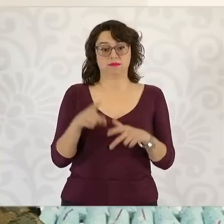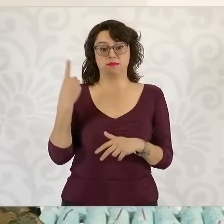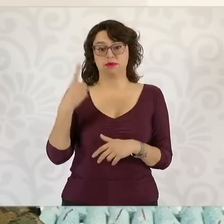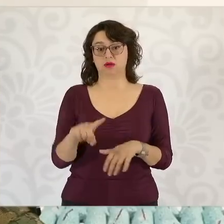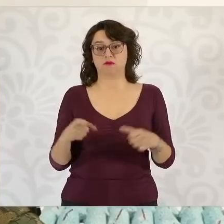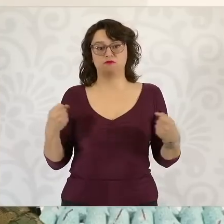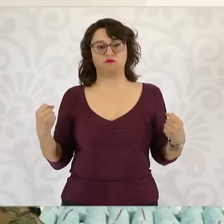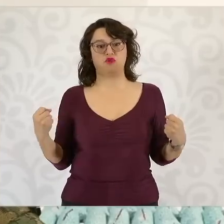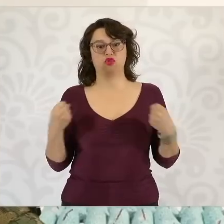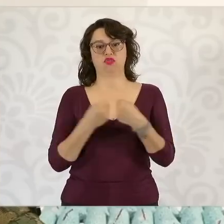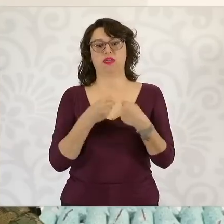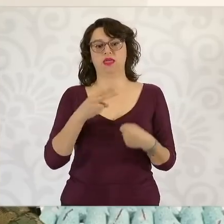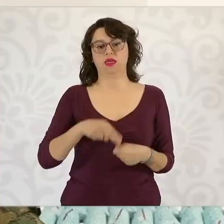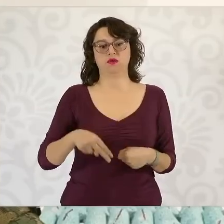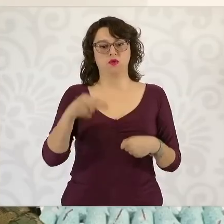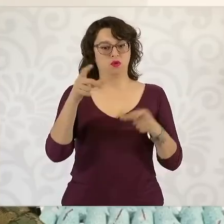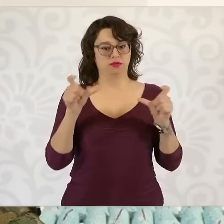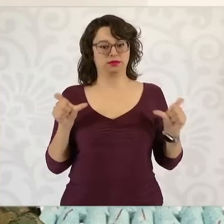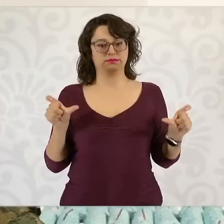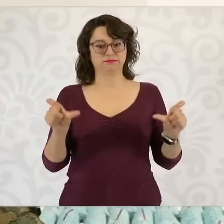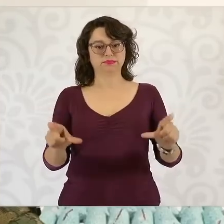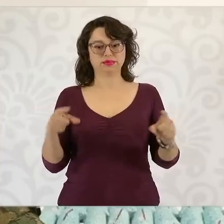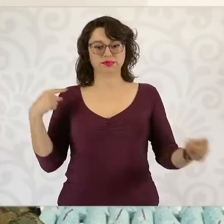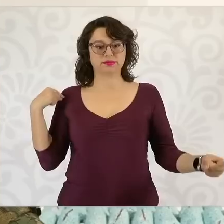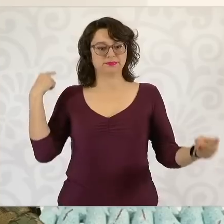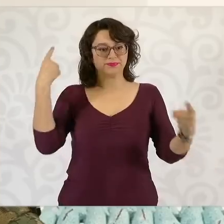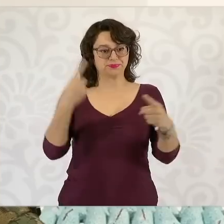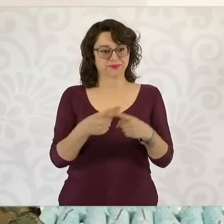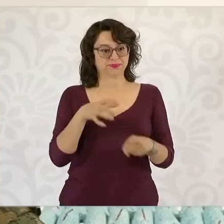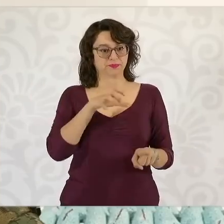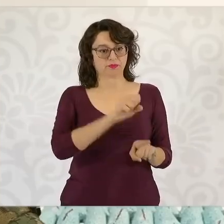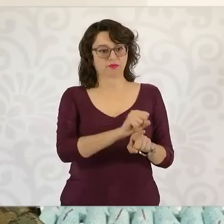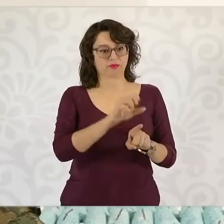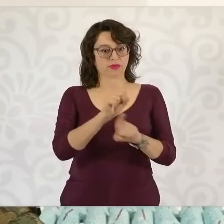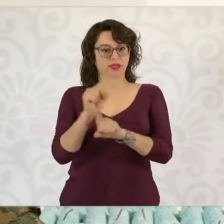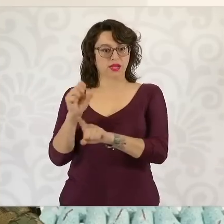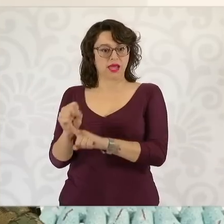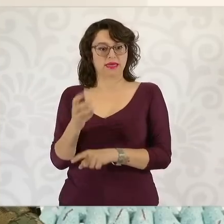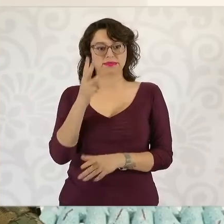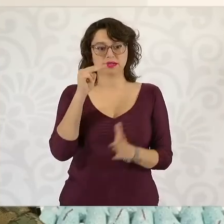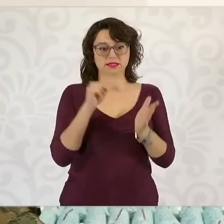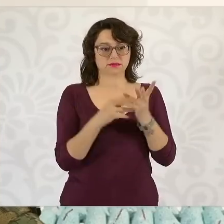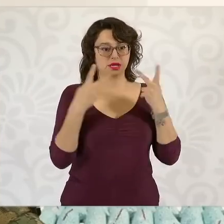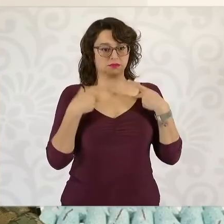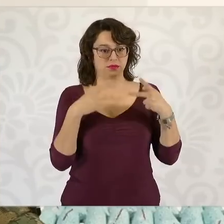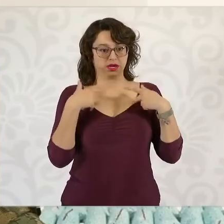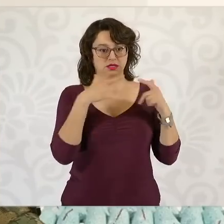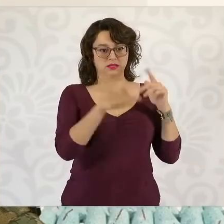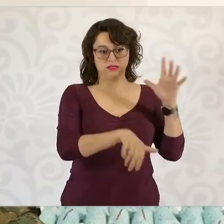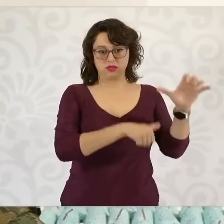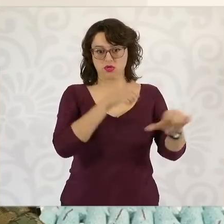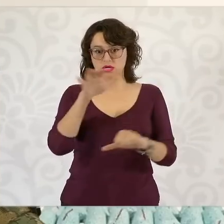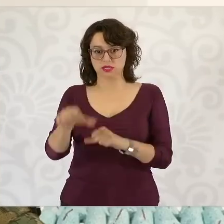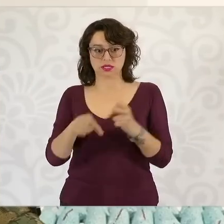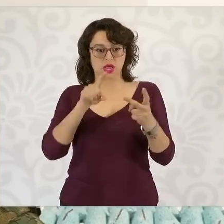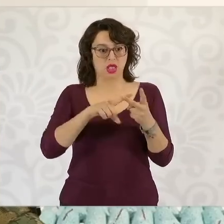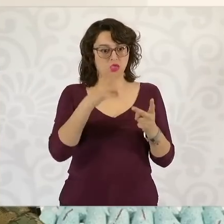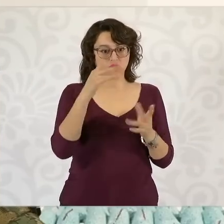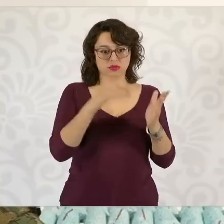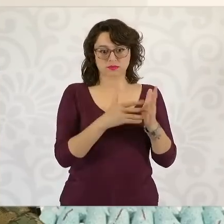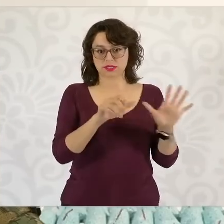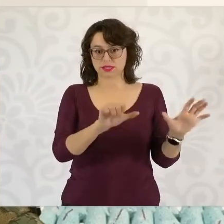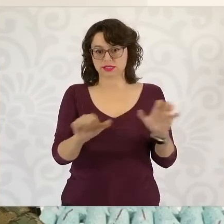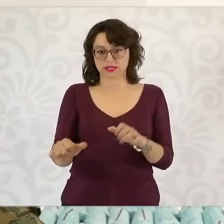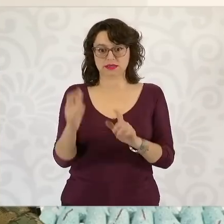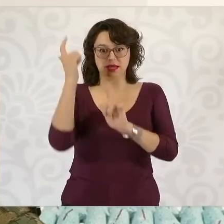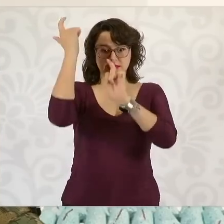Norte, que ha dado los siguientes resultados a la fecha. Han sido detenidas más de 3,000 personas, se han asegurado 2,627 armas